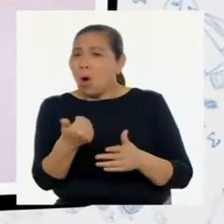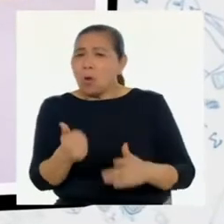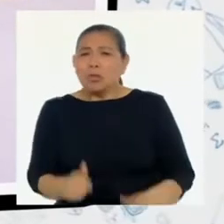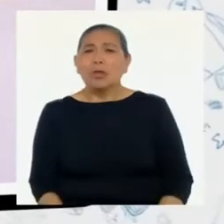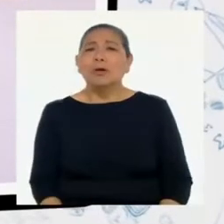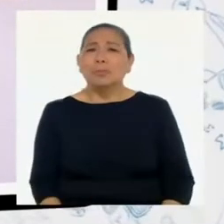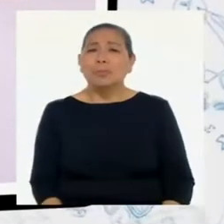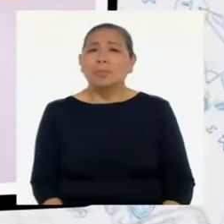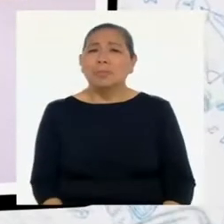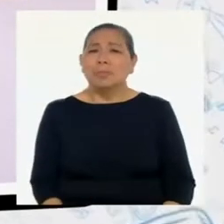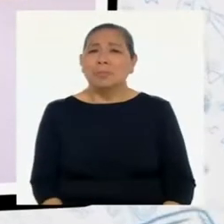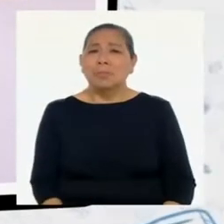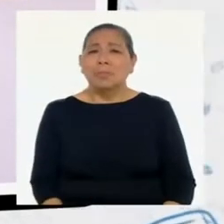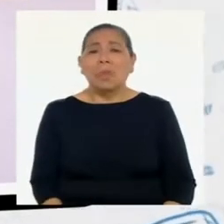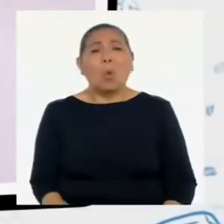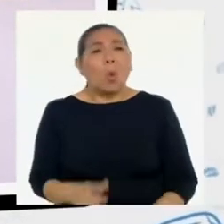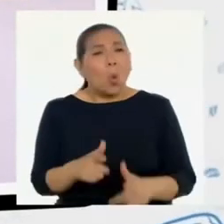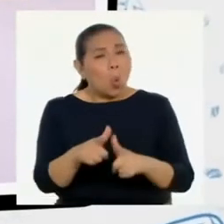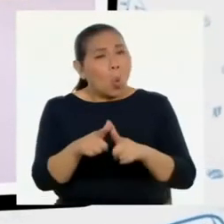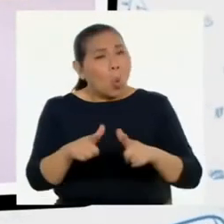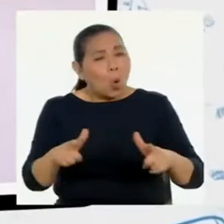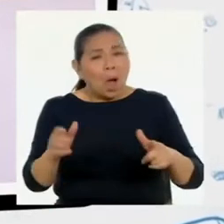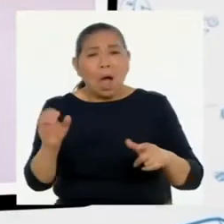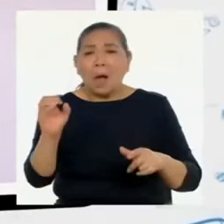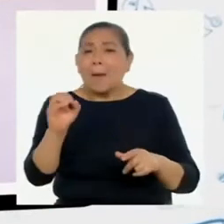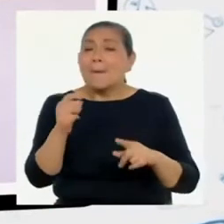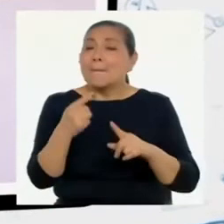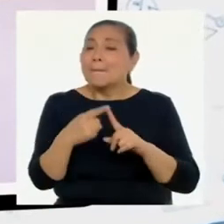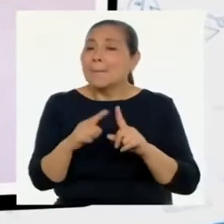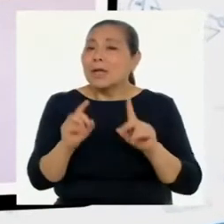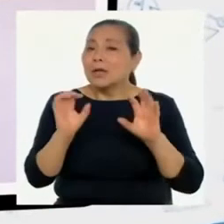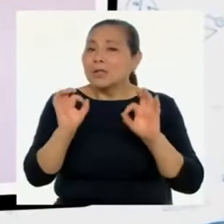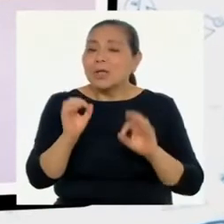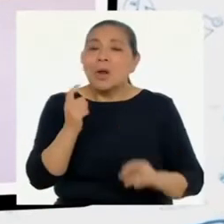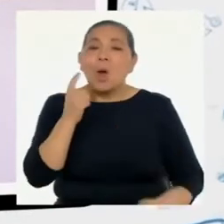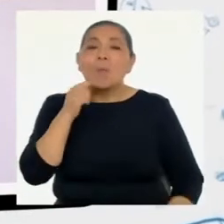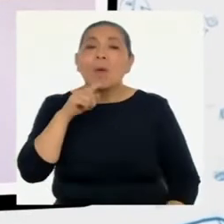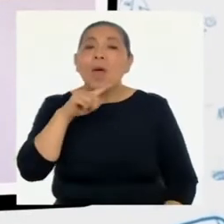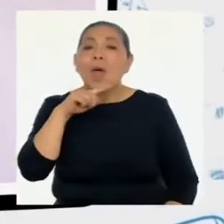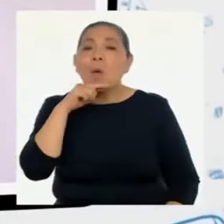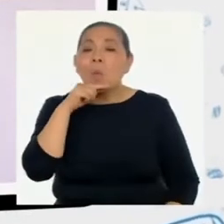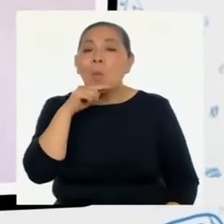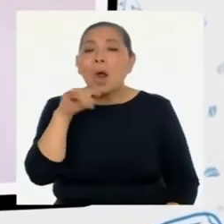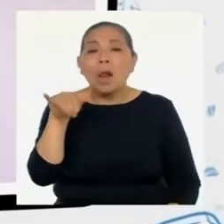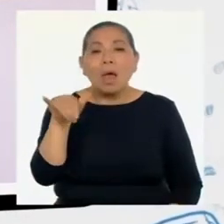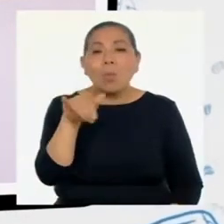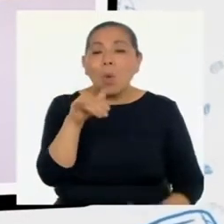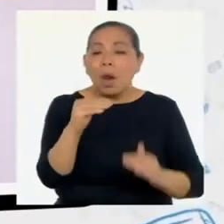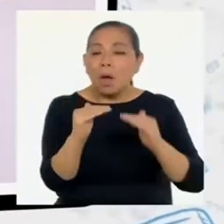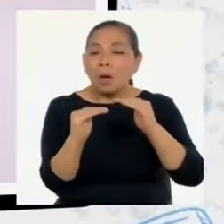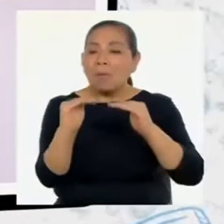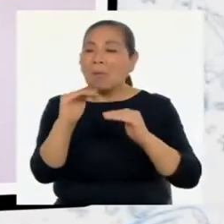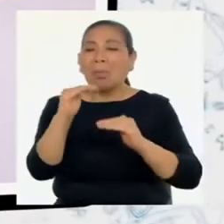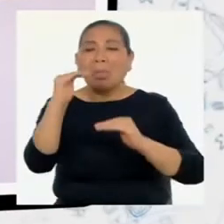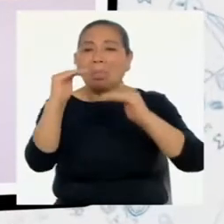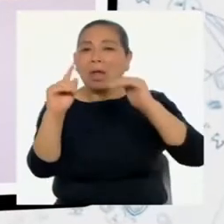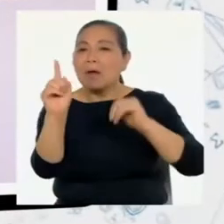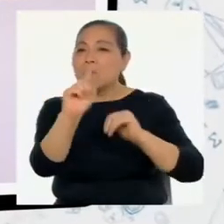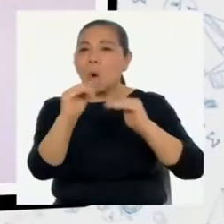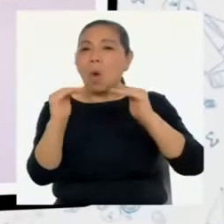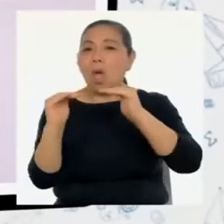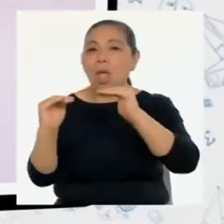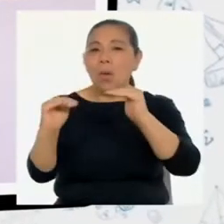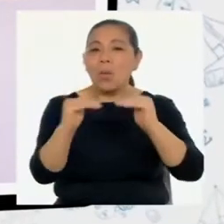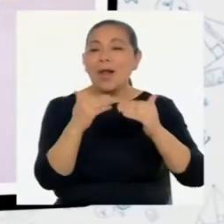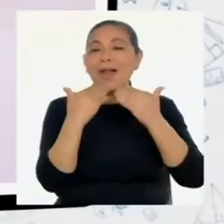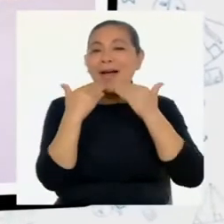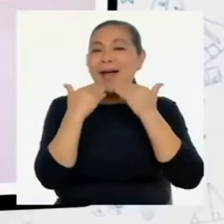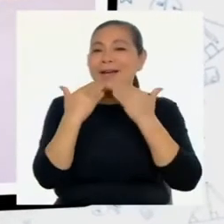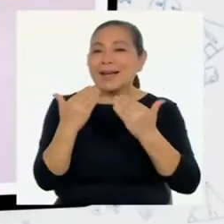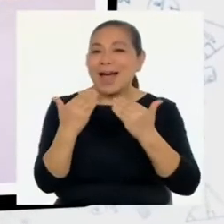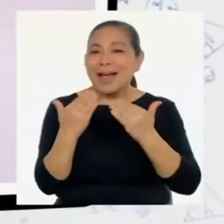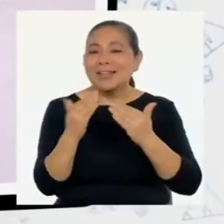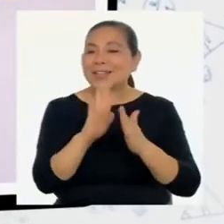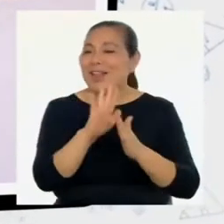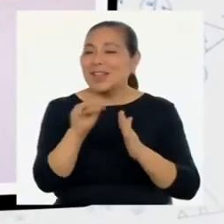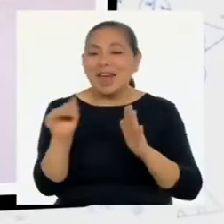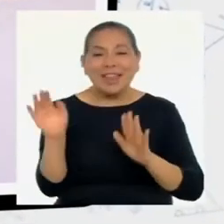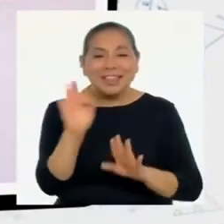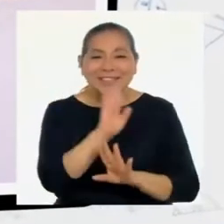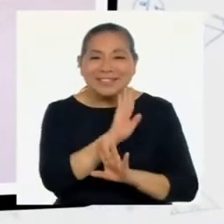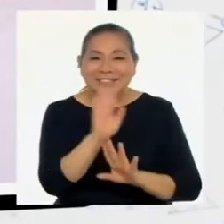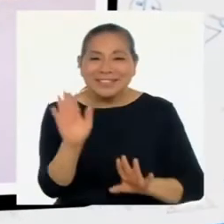otros. O en algún lugar público, pero siempre el varón y la mujer, sin distinción de sexo. Gracias, eso